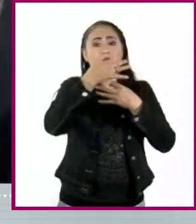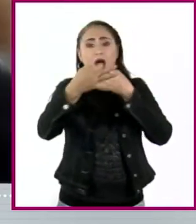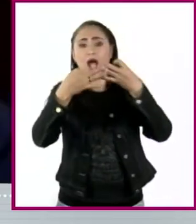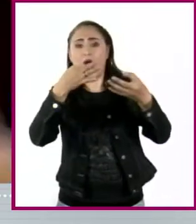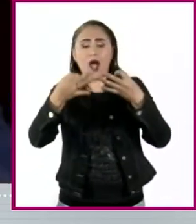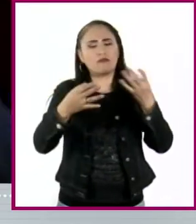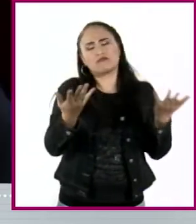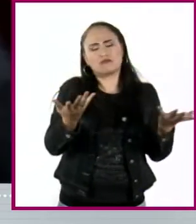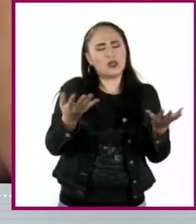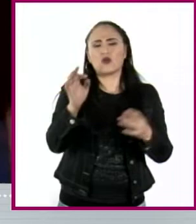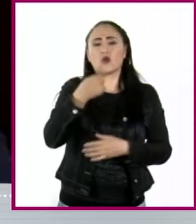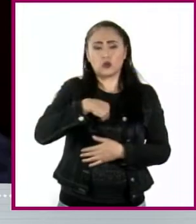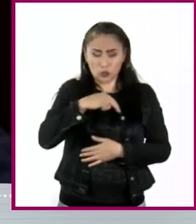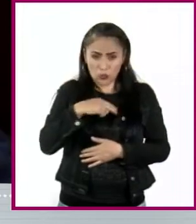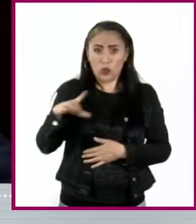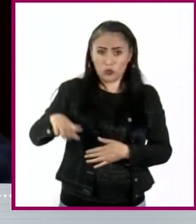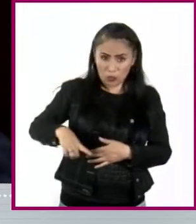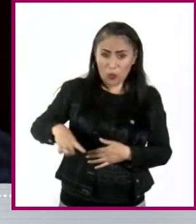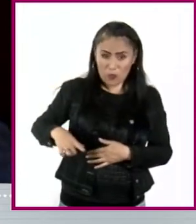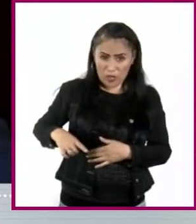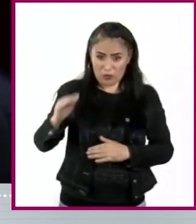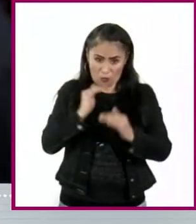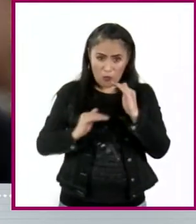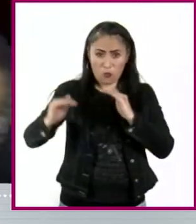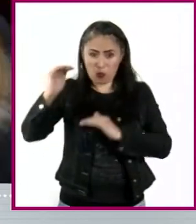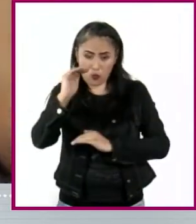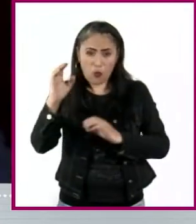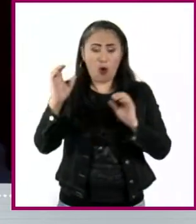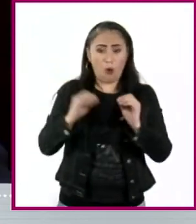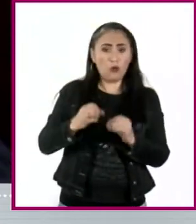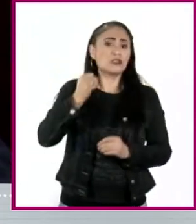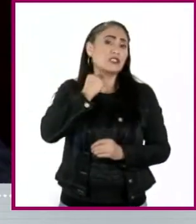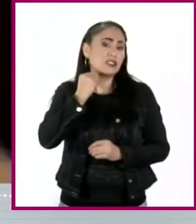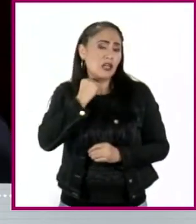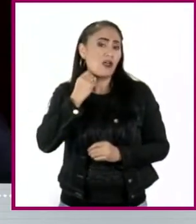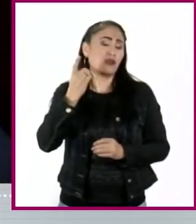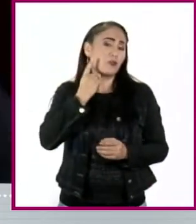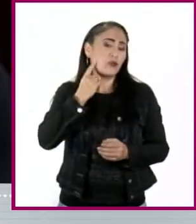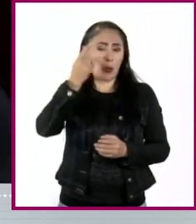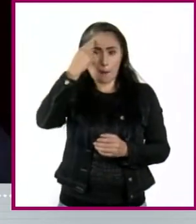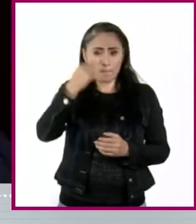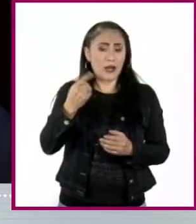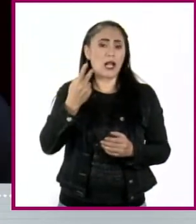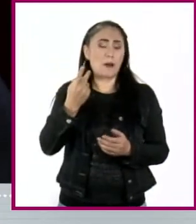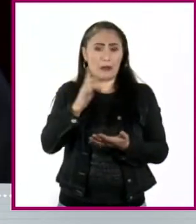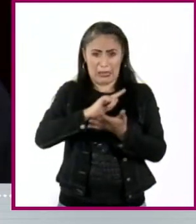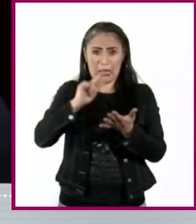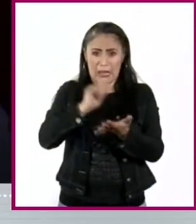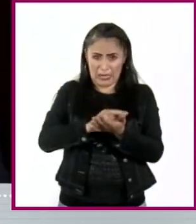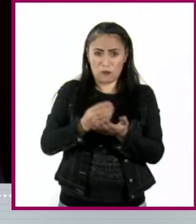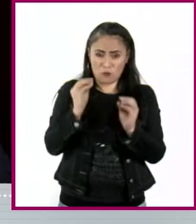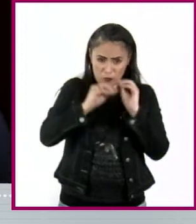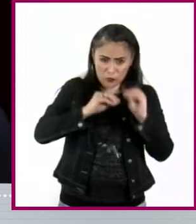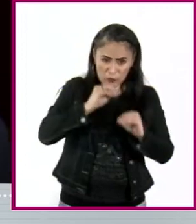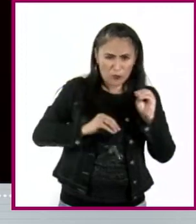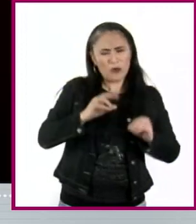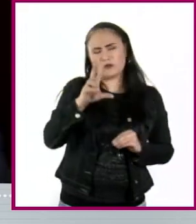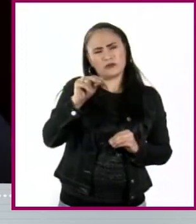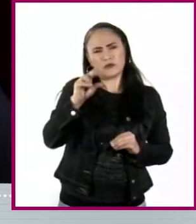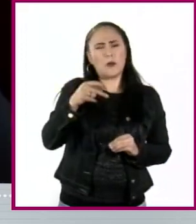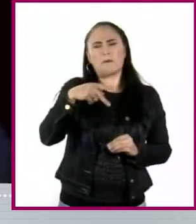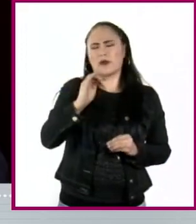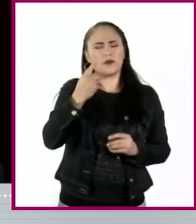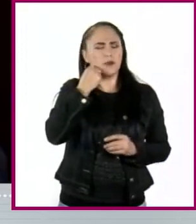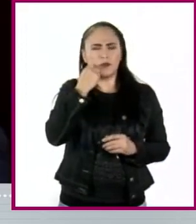somos ni gobierno, no somos ni legisladores para crear leyes y políticas públicas, pero yo como persona, como individuo, siendo un